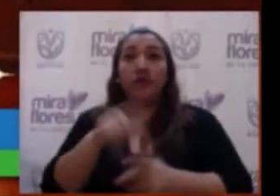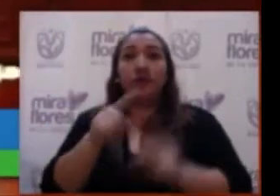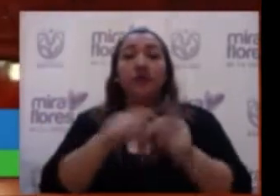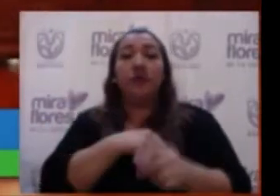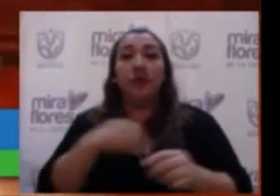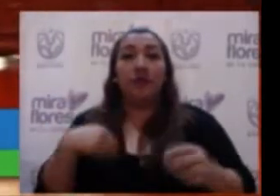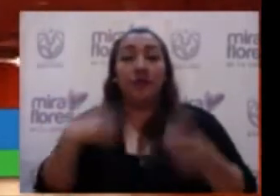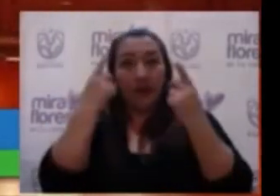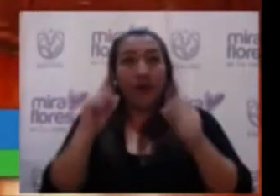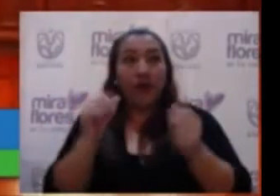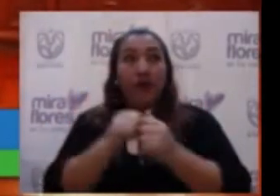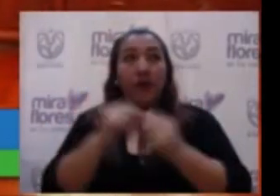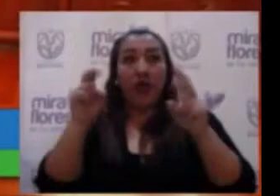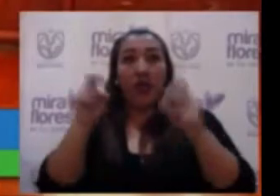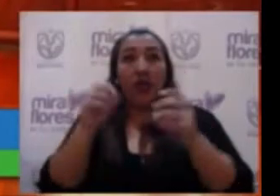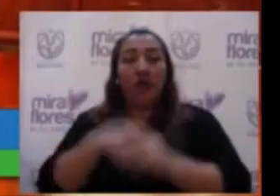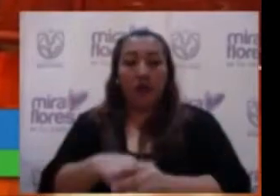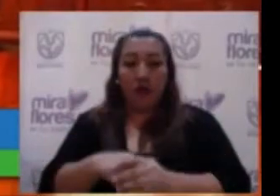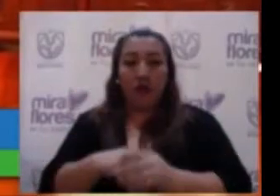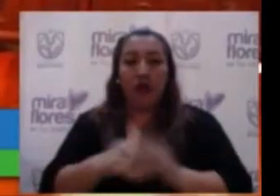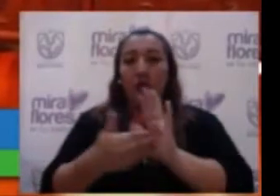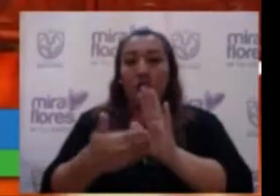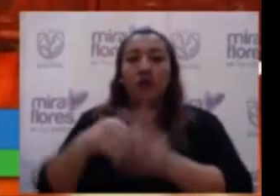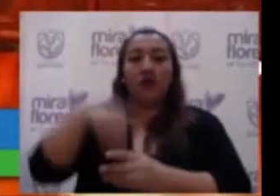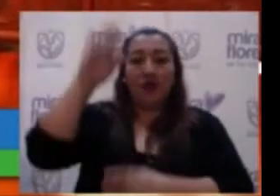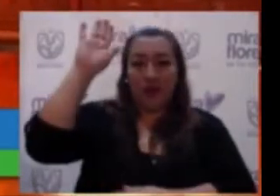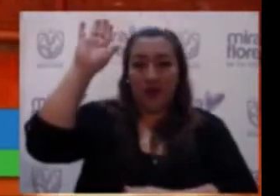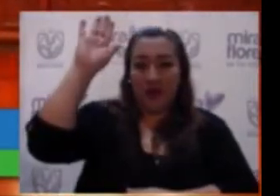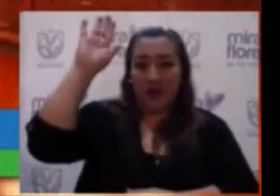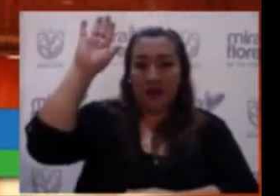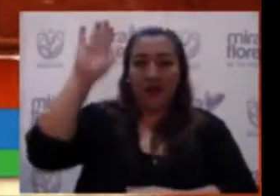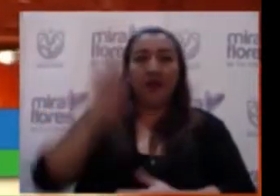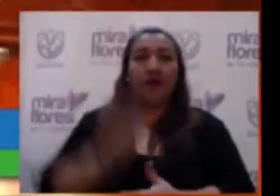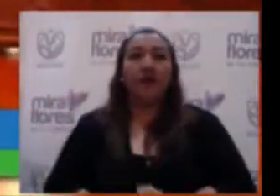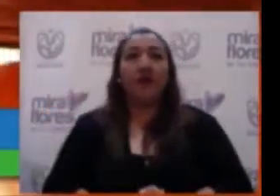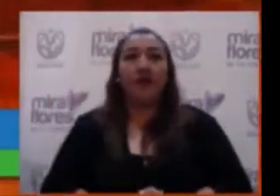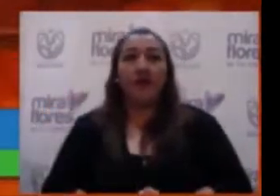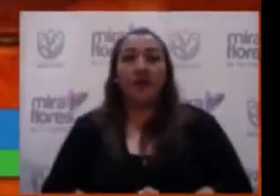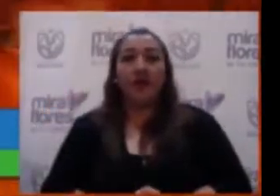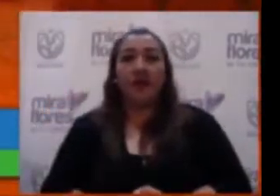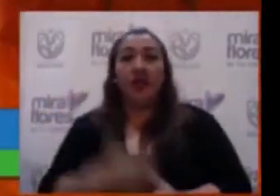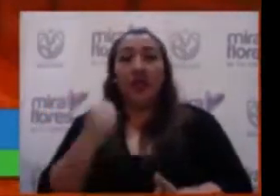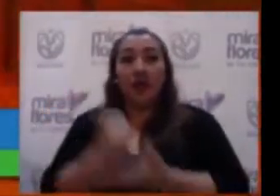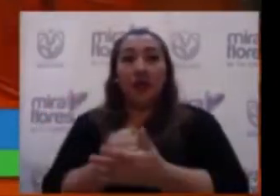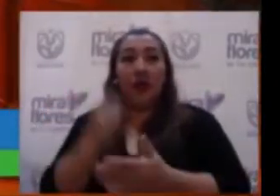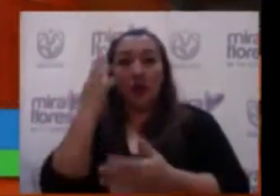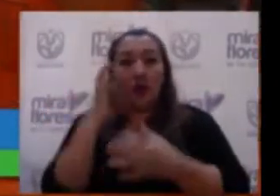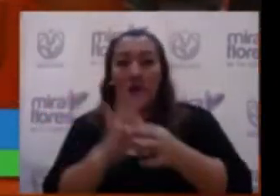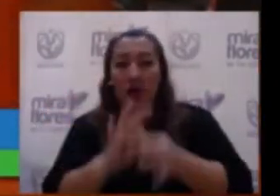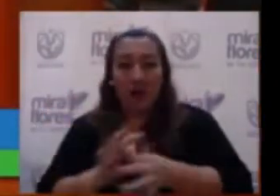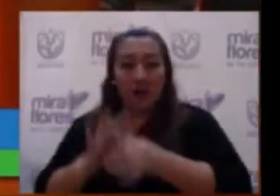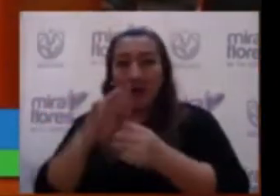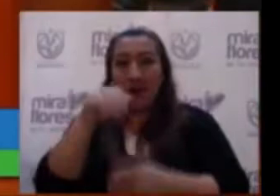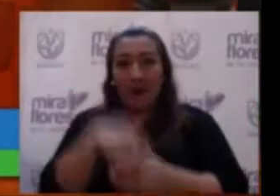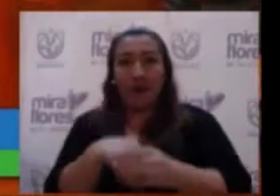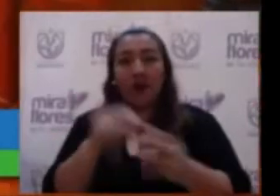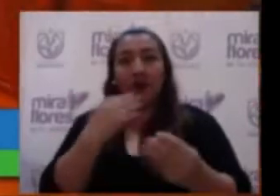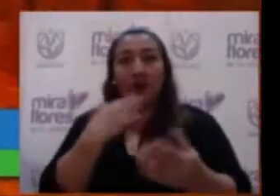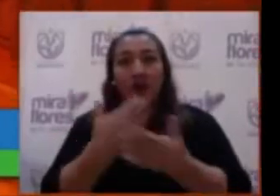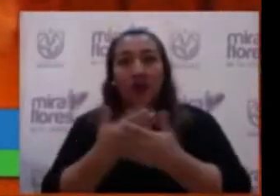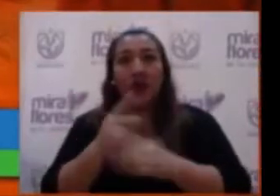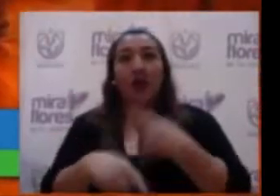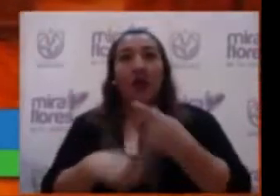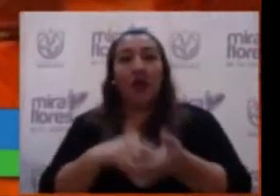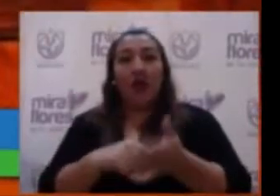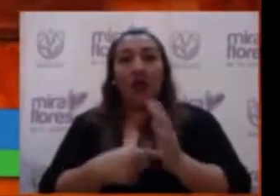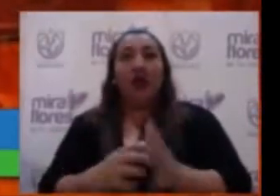Consejo que estén a favor de aprobar este tema, sírvanse expresarlo en señal de conformidad. Se aprueba por unanimidad de votos también. Muchas gracias. Vamos